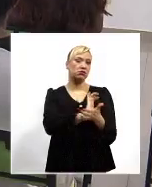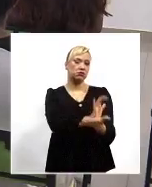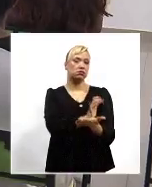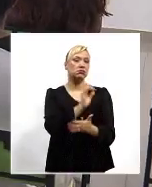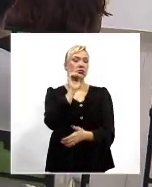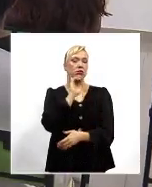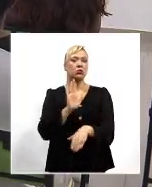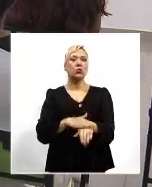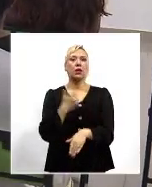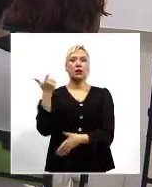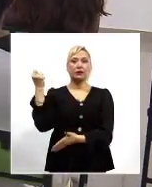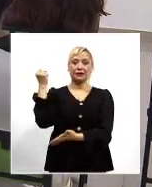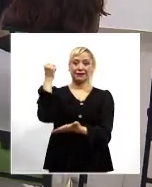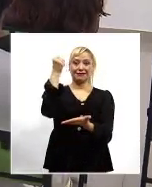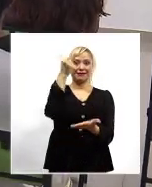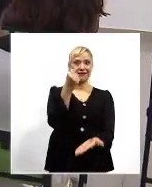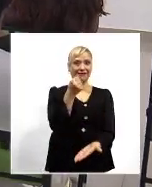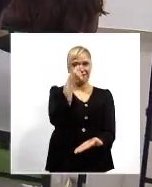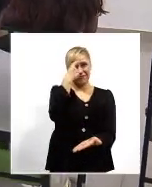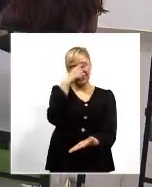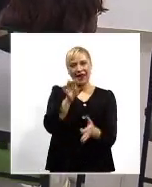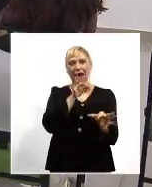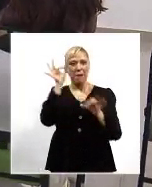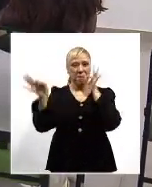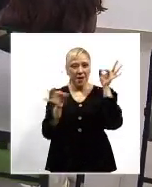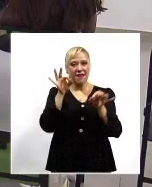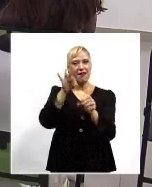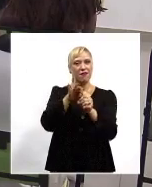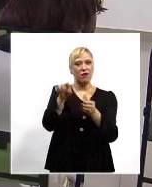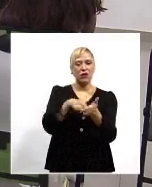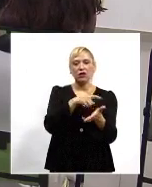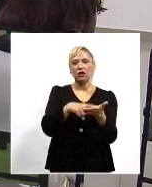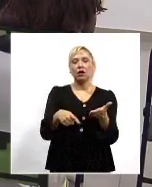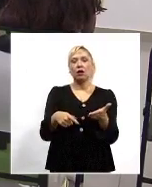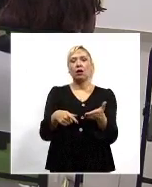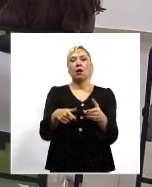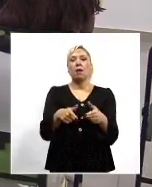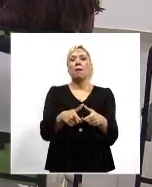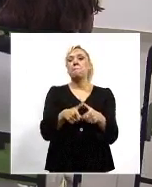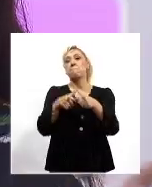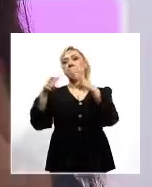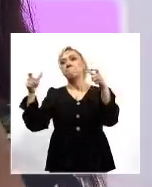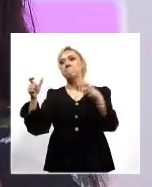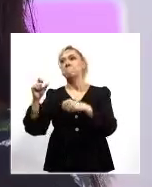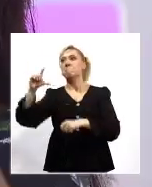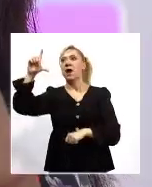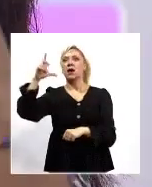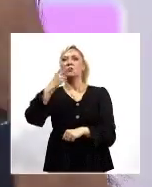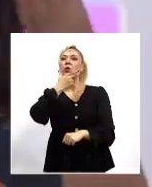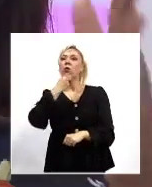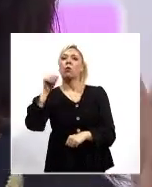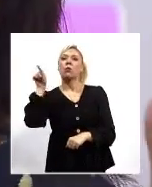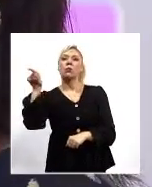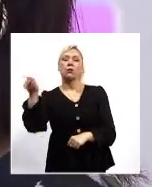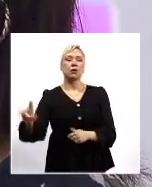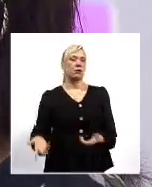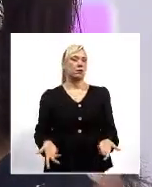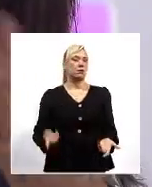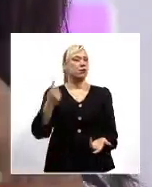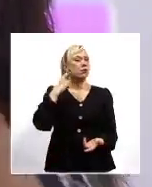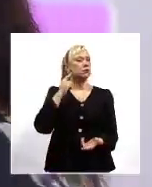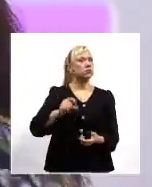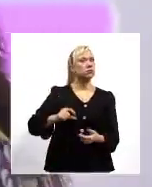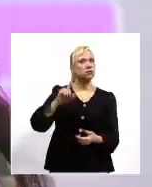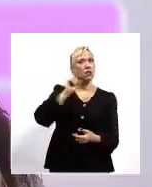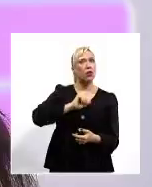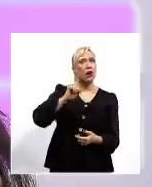que los recursos económicos que se destinan para campañas electorales son mayores para los hombres. Indicó que un alto porcentaje de las mujeres